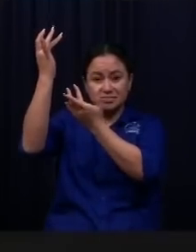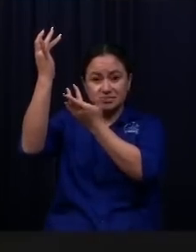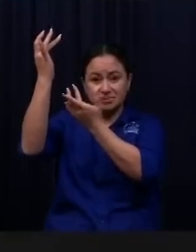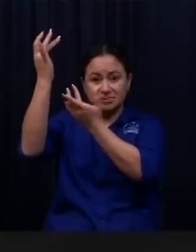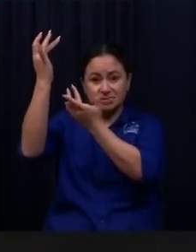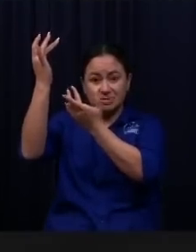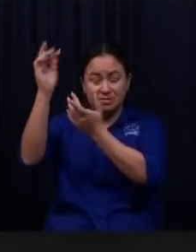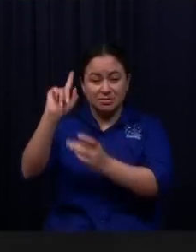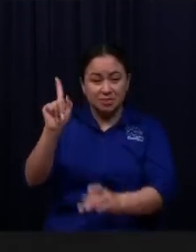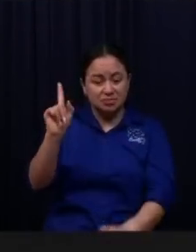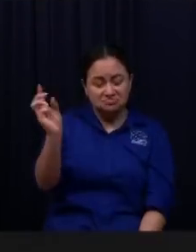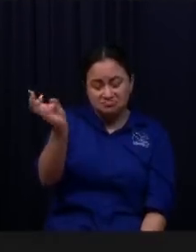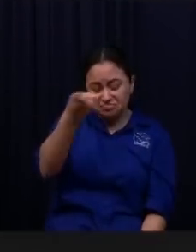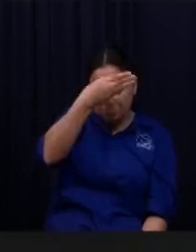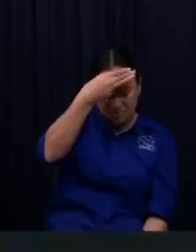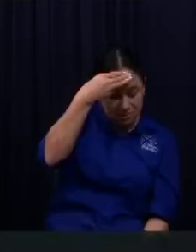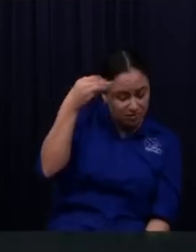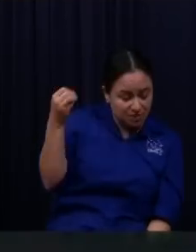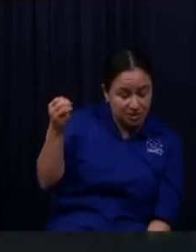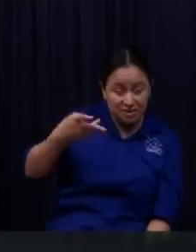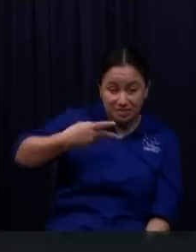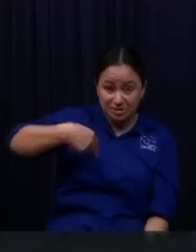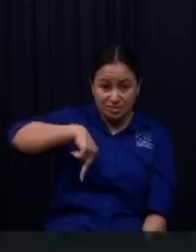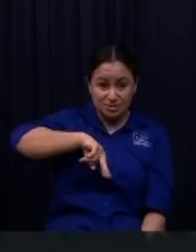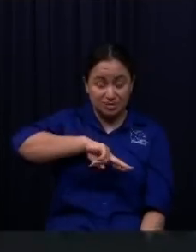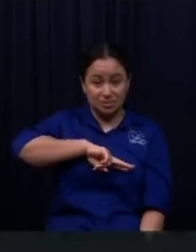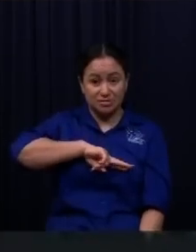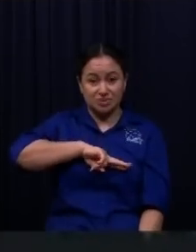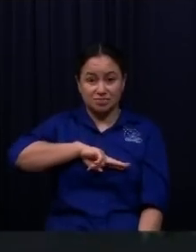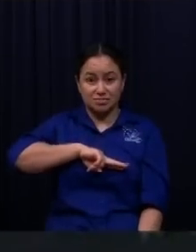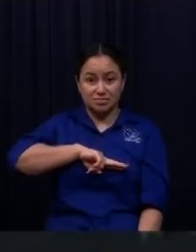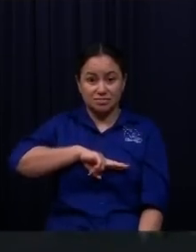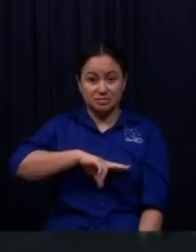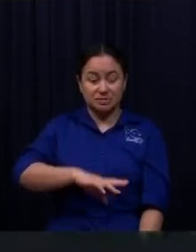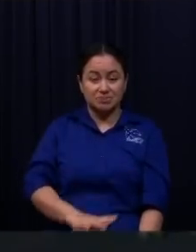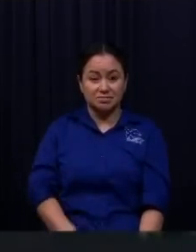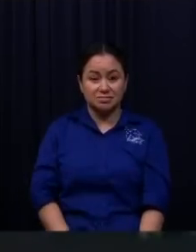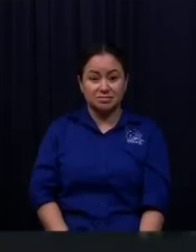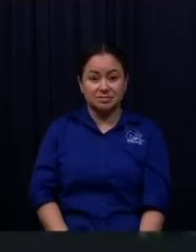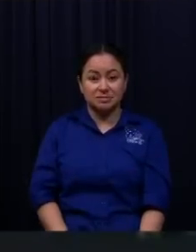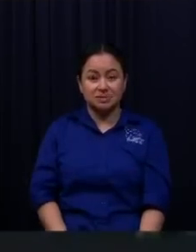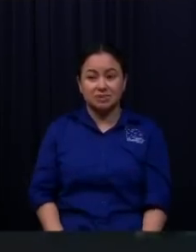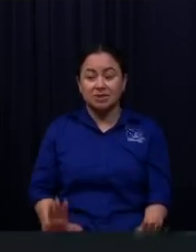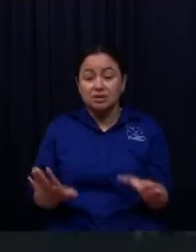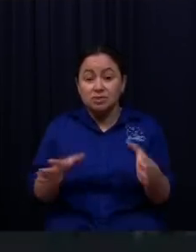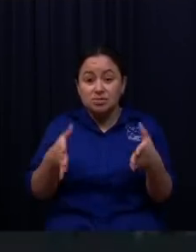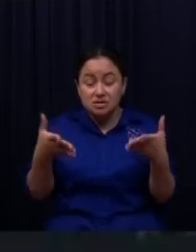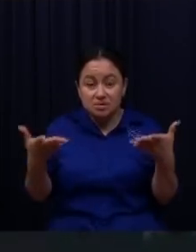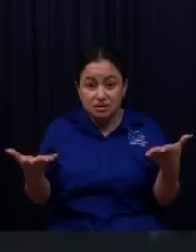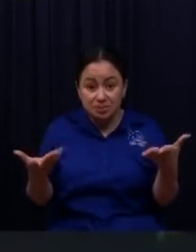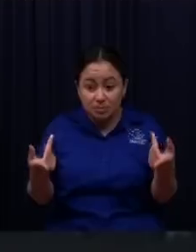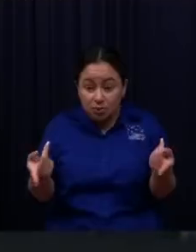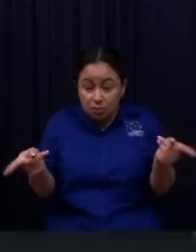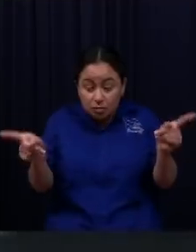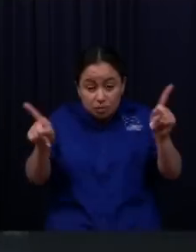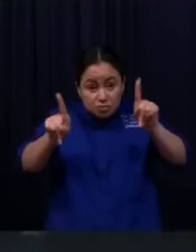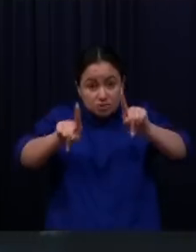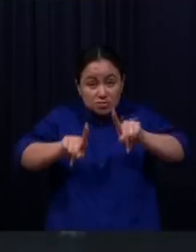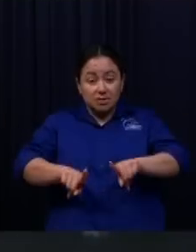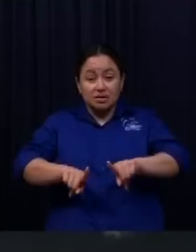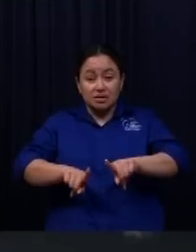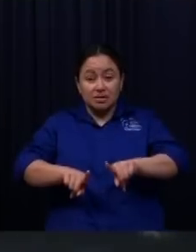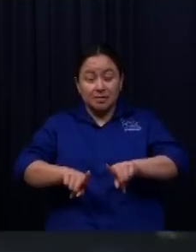olvida de nosotros. Eso es glorioso. Entonces, como consecuencia de que tengo altar, ahora tengo un